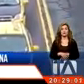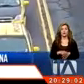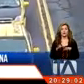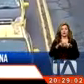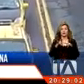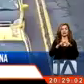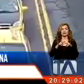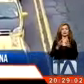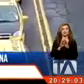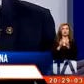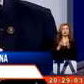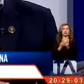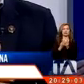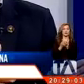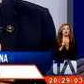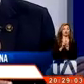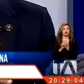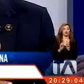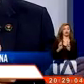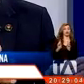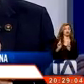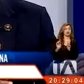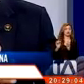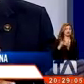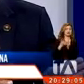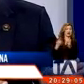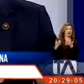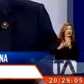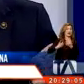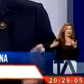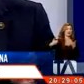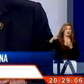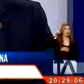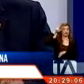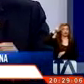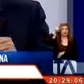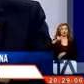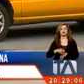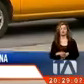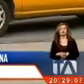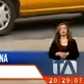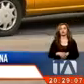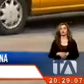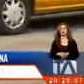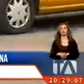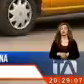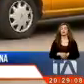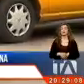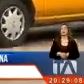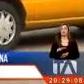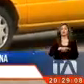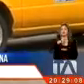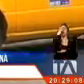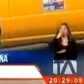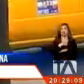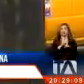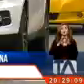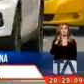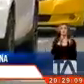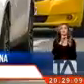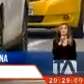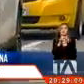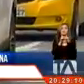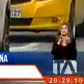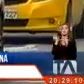distanciado? Carlos Brunis, presidente de la Unión de Cooperativas de Taxis, señala que eso se debe definir en mesas de diálogo